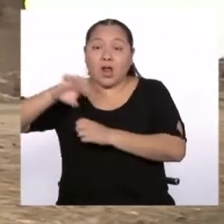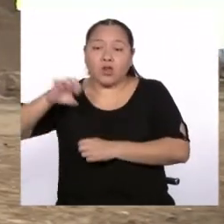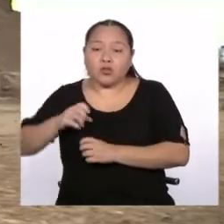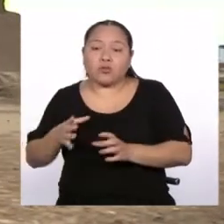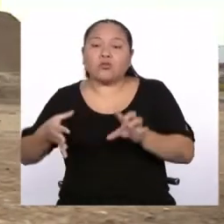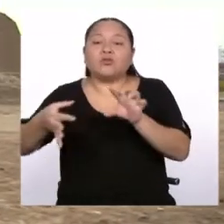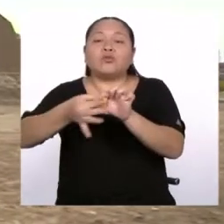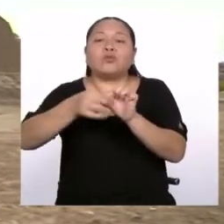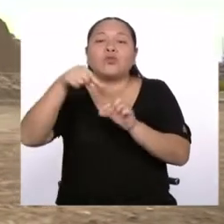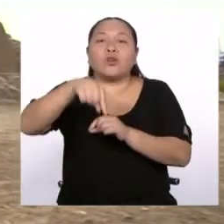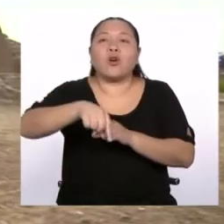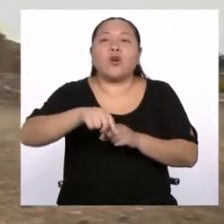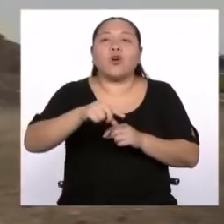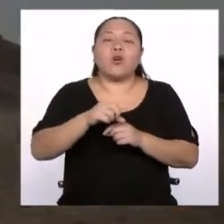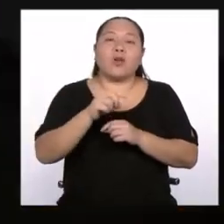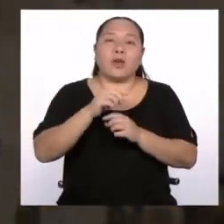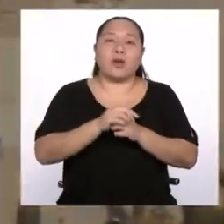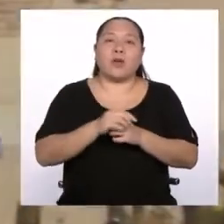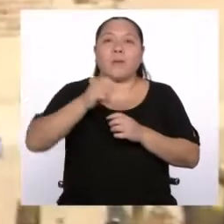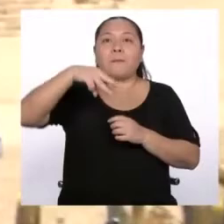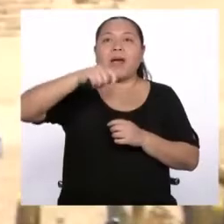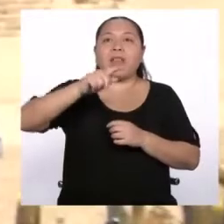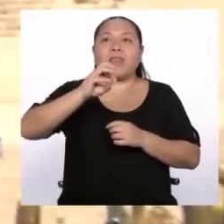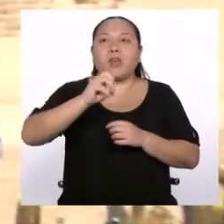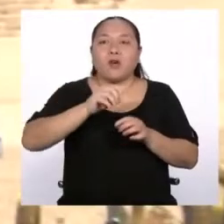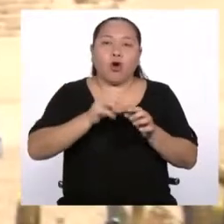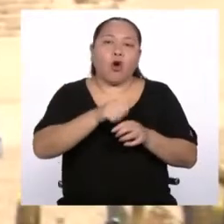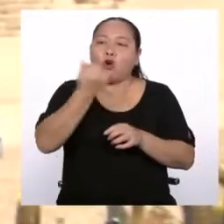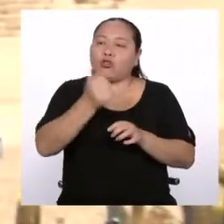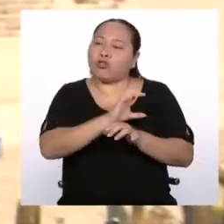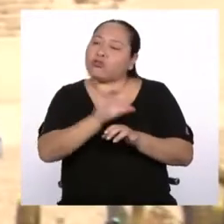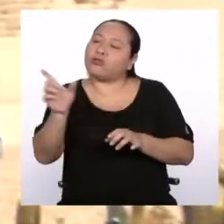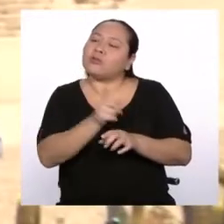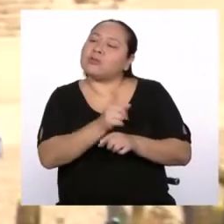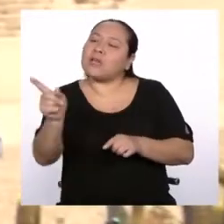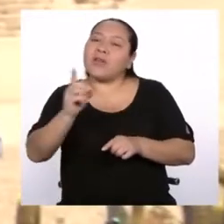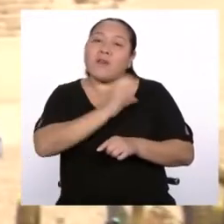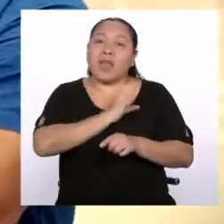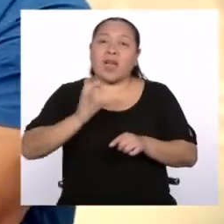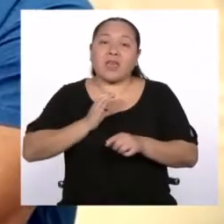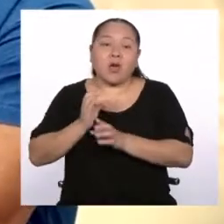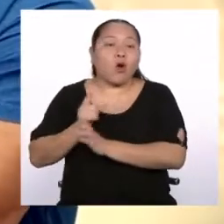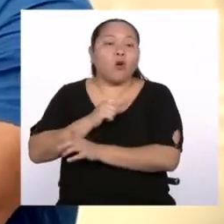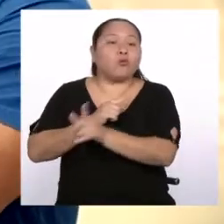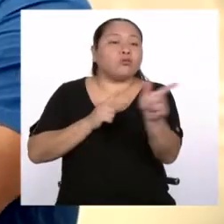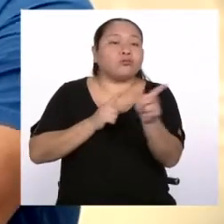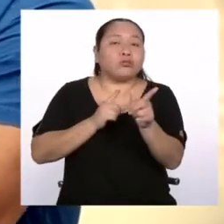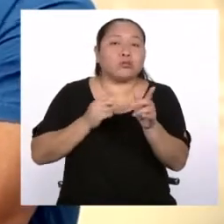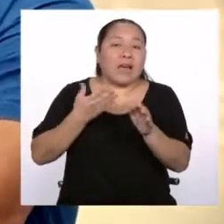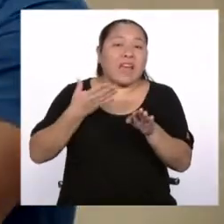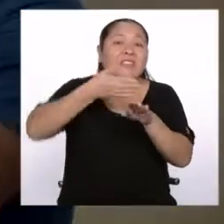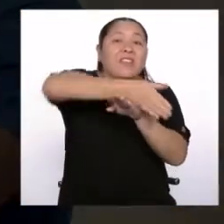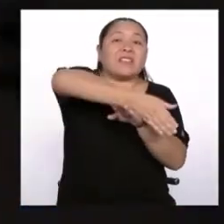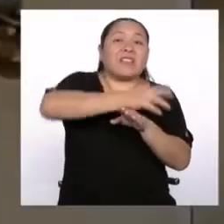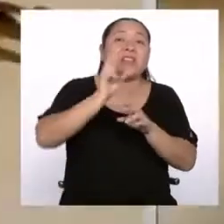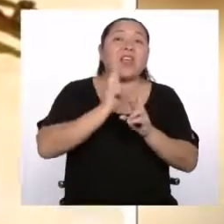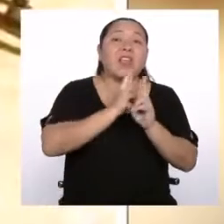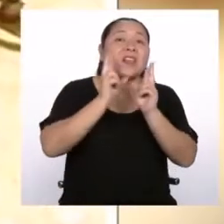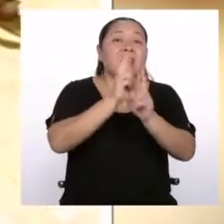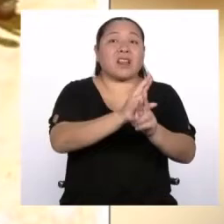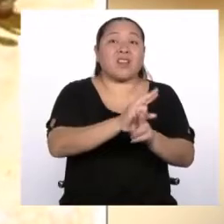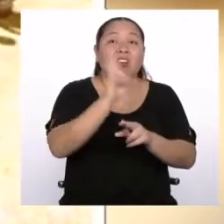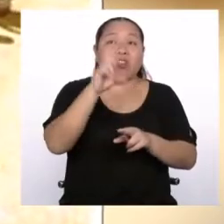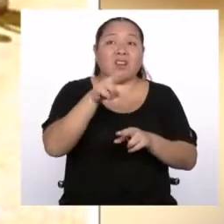caminos que se iban al Callao, otros al norte para atravesar el río Rímac. Claro, el problema es que hemos desarrollado